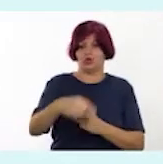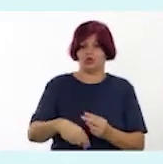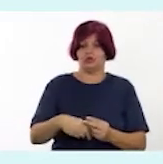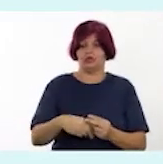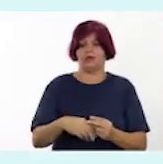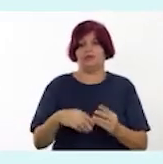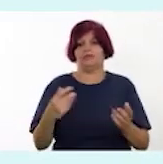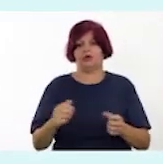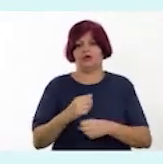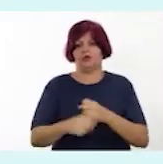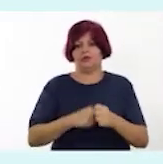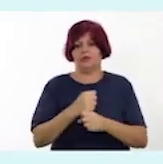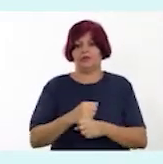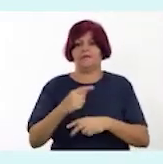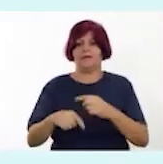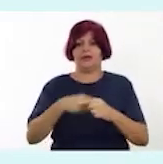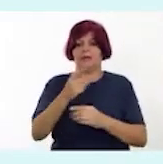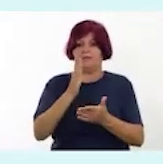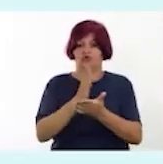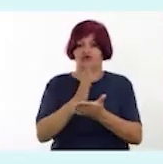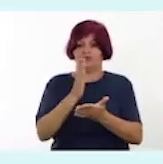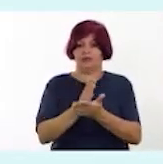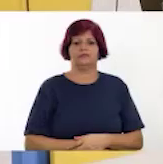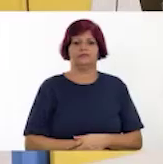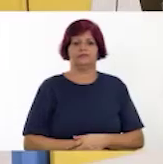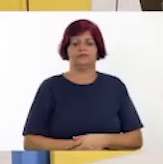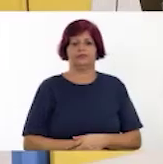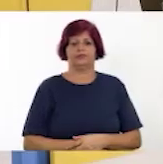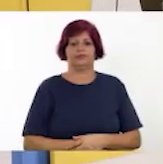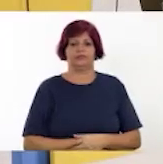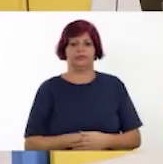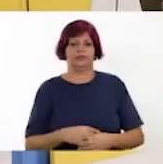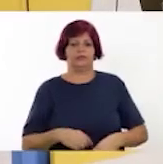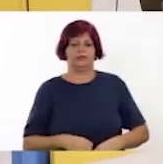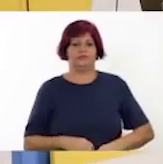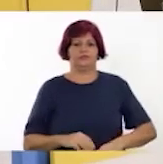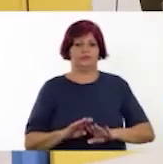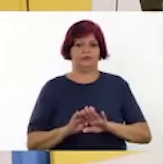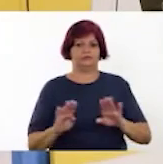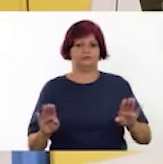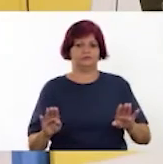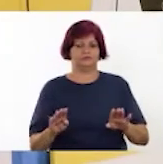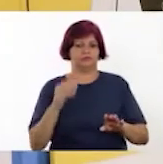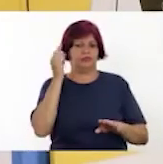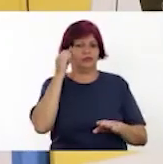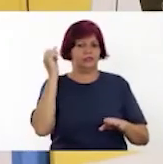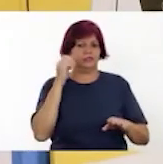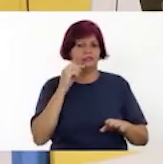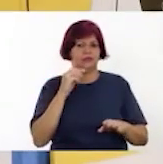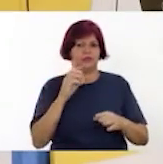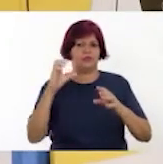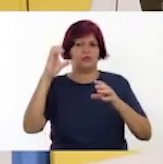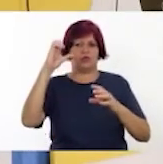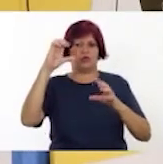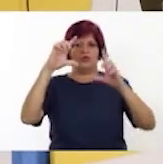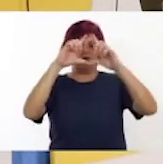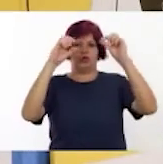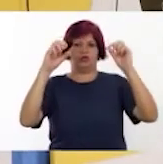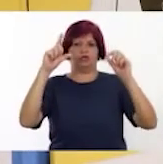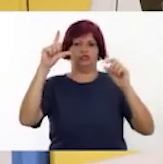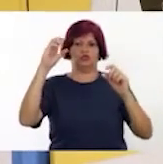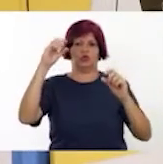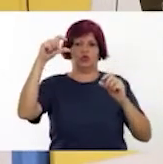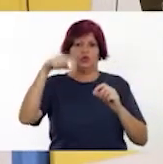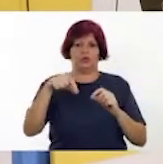inversa, ¿de acuerdo? Porque nos va a servir para próximos eventos. Ahora, ya habíamos definido lo que es una ecuación logarítmica. Aquí tienen